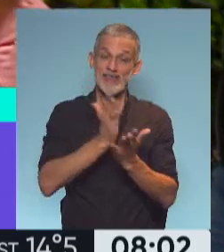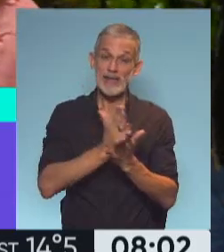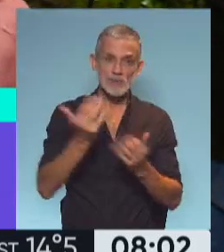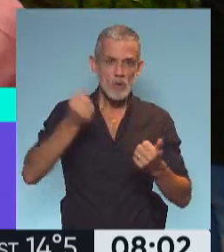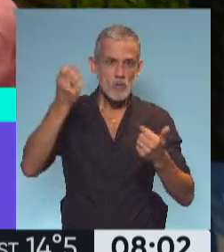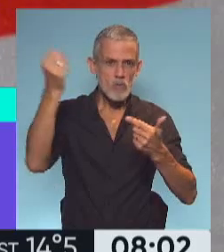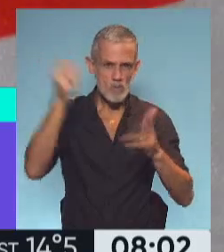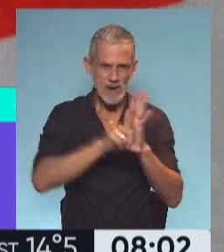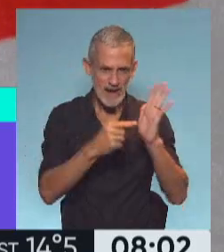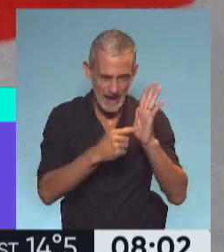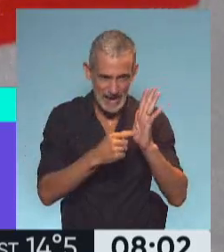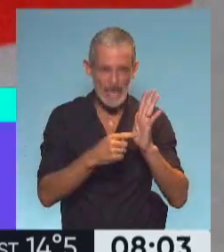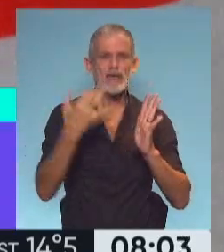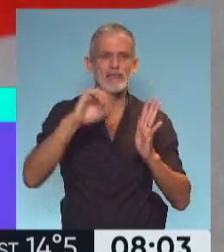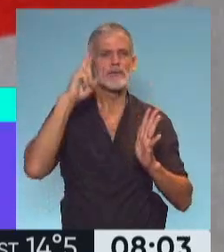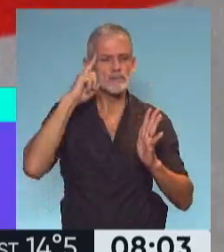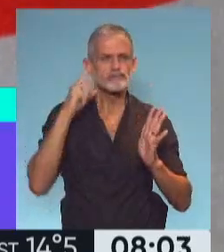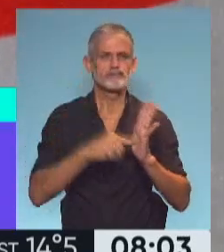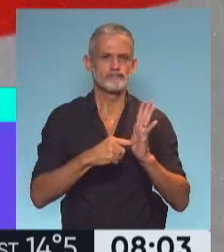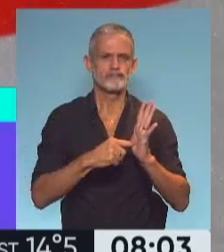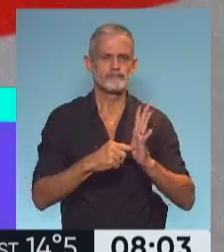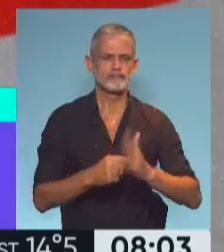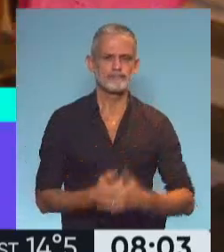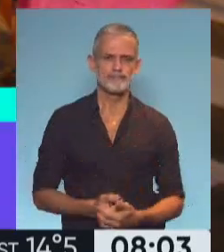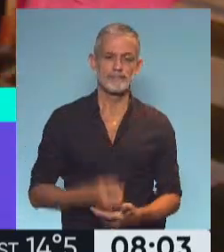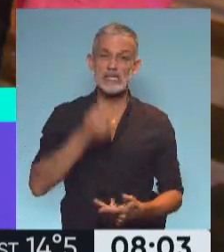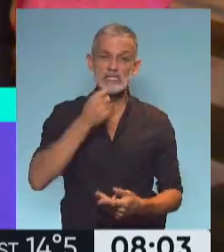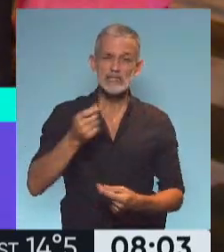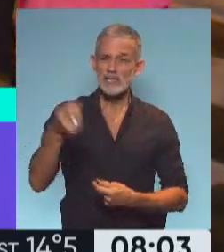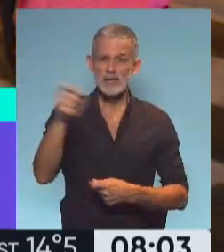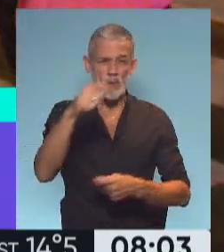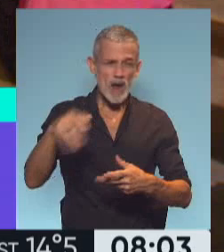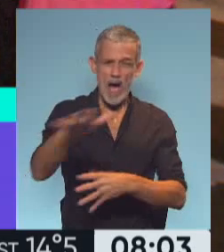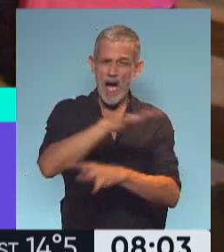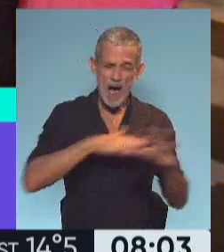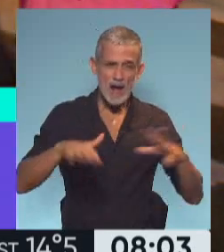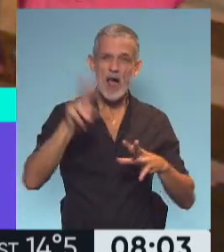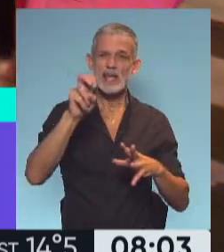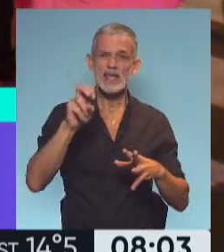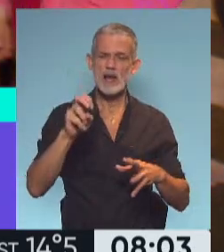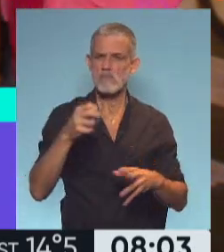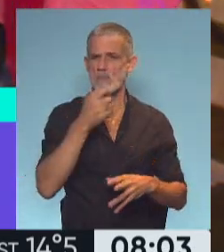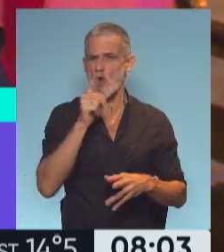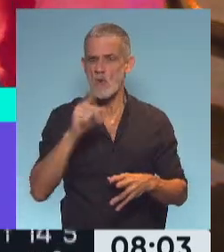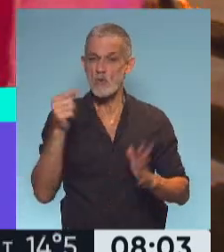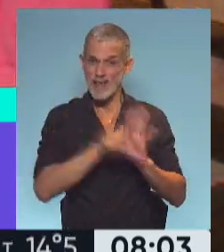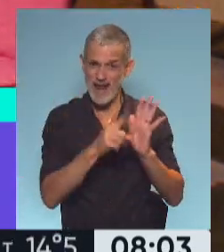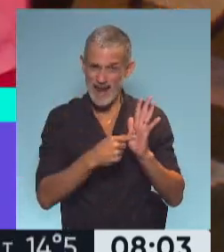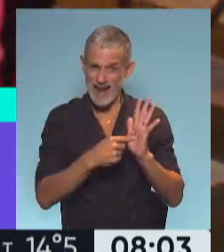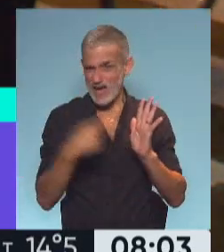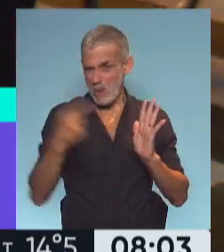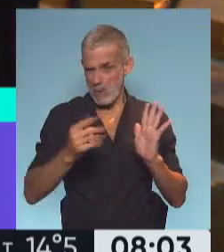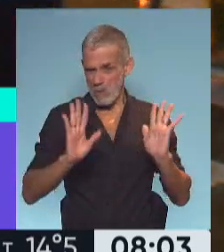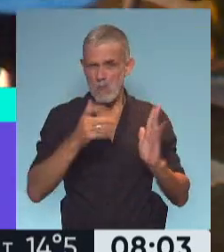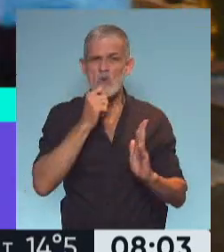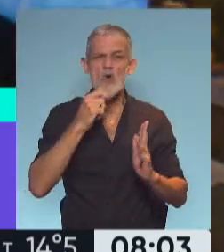conquistados en esa ley es muy importante que se cumplan. Si el mercado inmobiliario está en contra de la ley de alquileres y